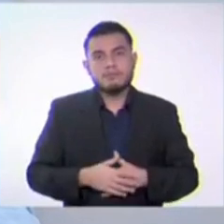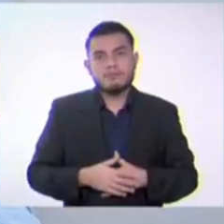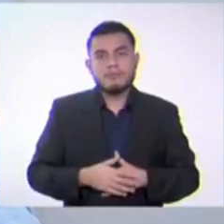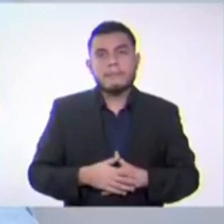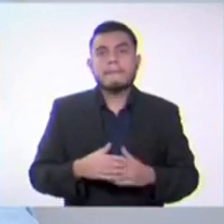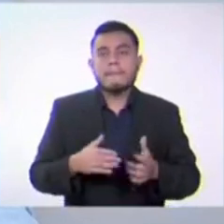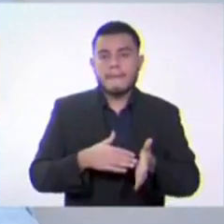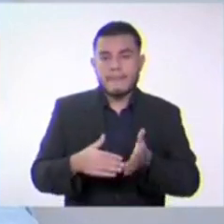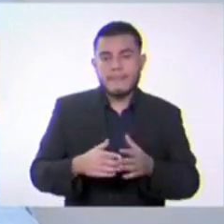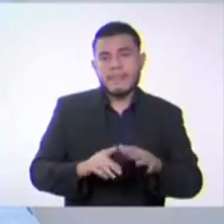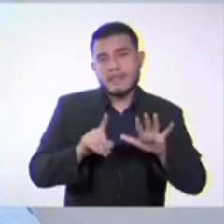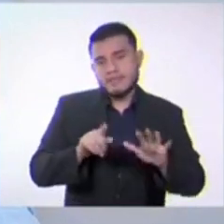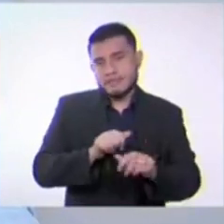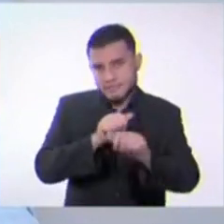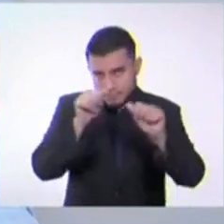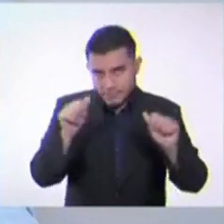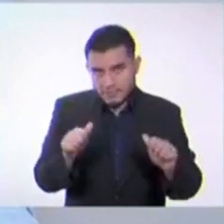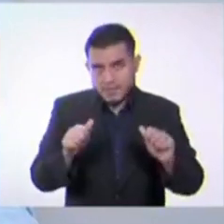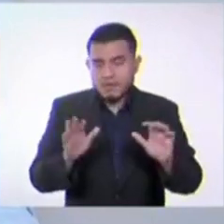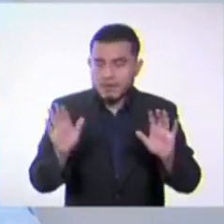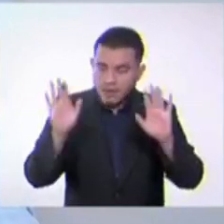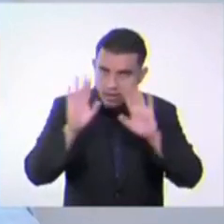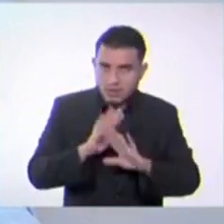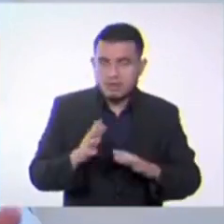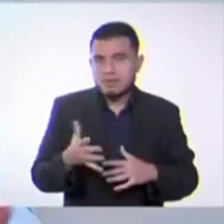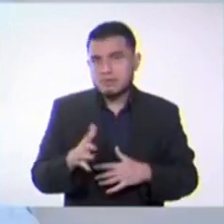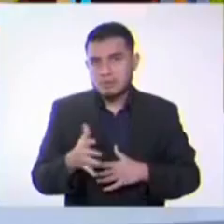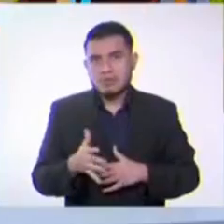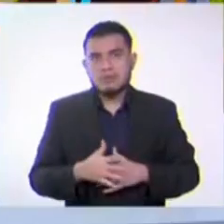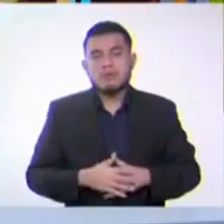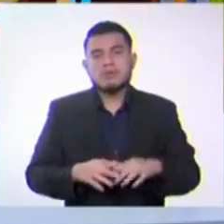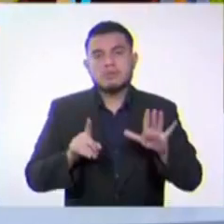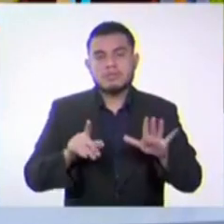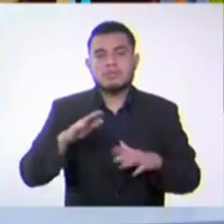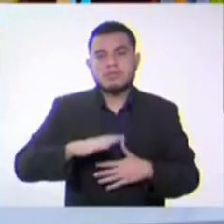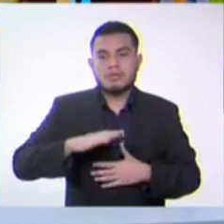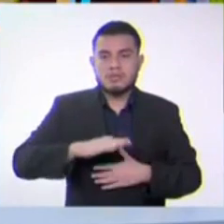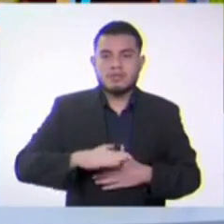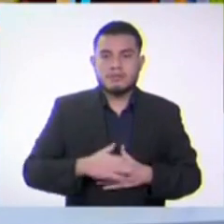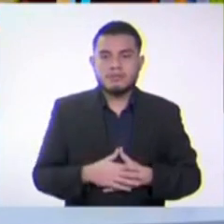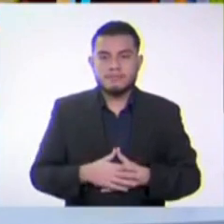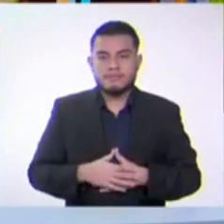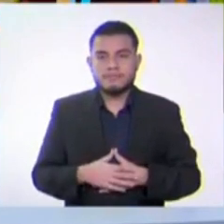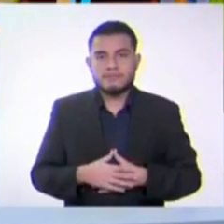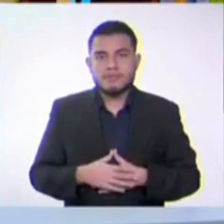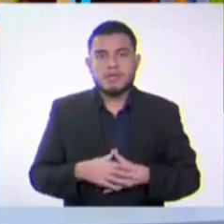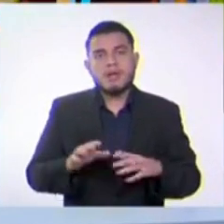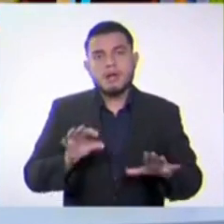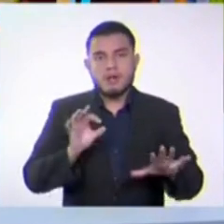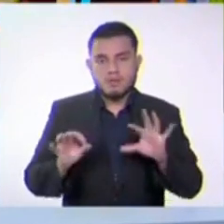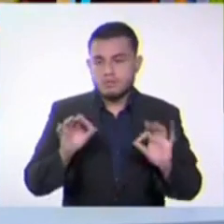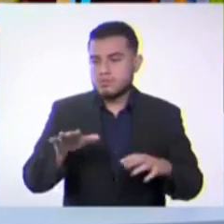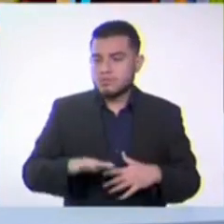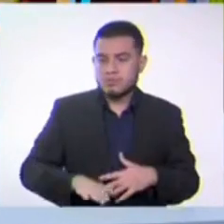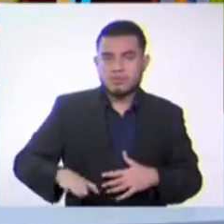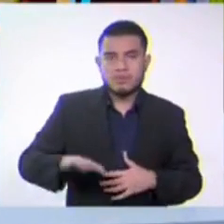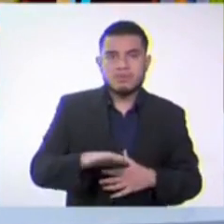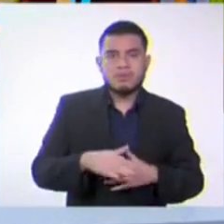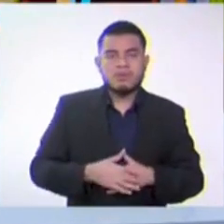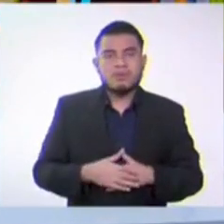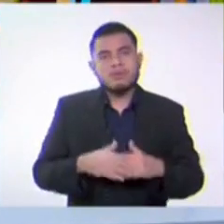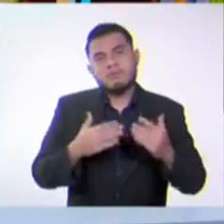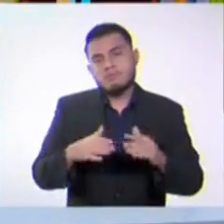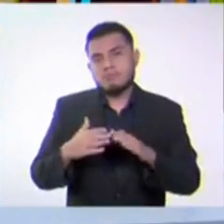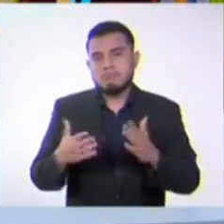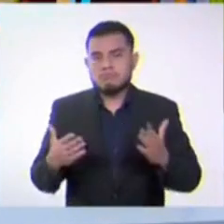amaneciendo tipo 6 de la mañana y va oscureciendo tipo 6 de la tarde. En algunas regiones, sobre todo en las zonas